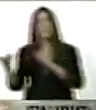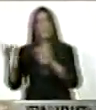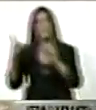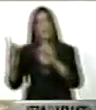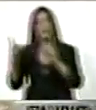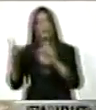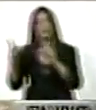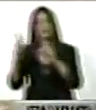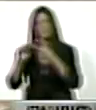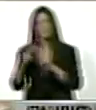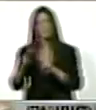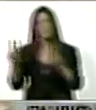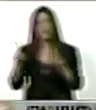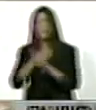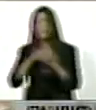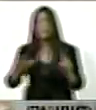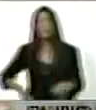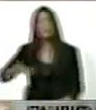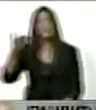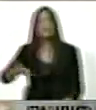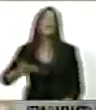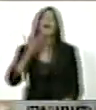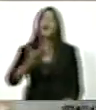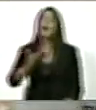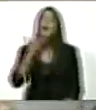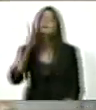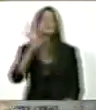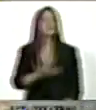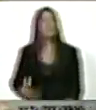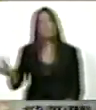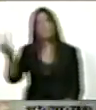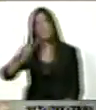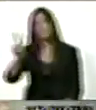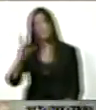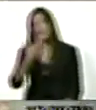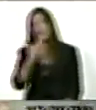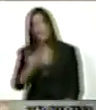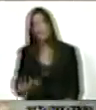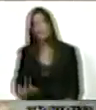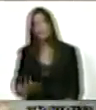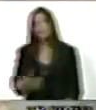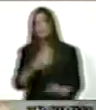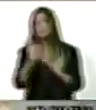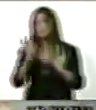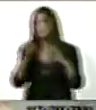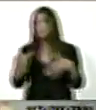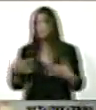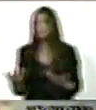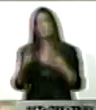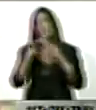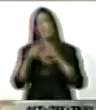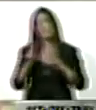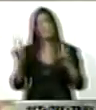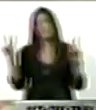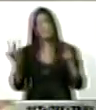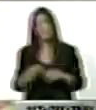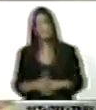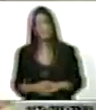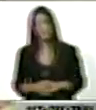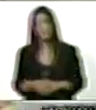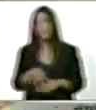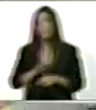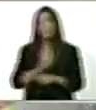consecuencia directa y muy importante que agradecemos todas las venezolanas y todos los venezolanos es precisamente la paz. Yo lo que